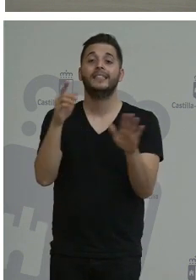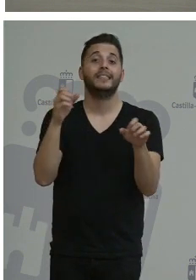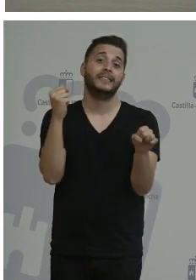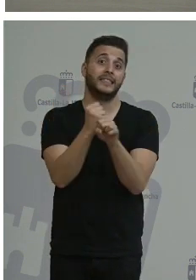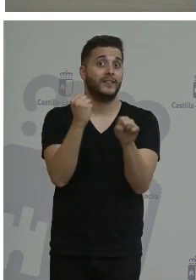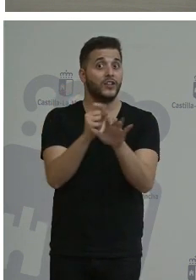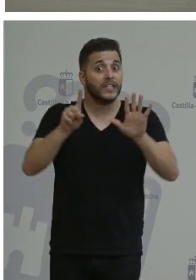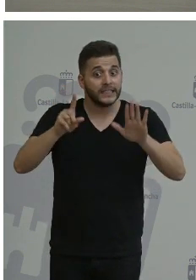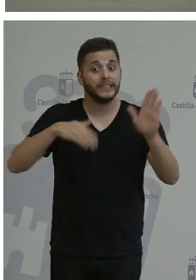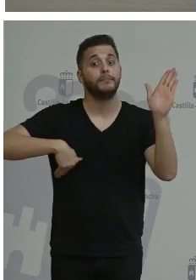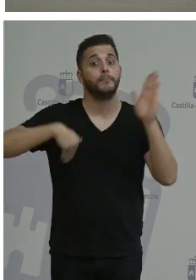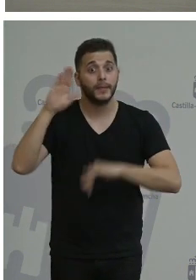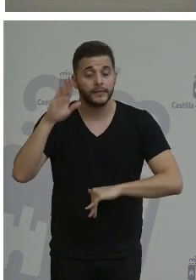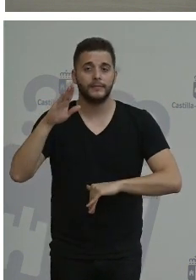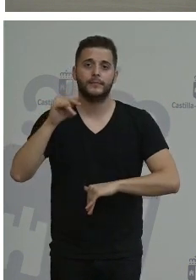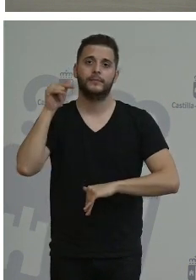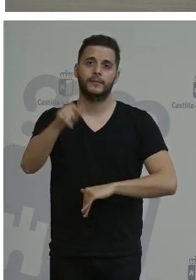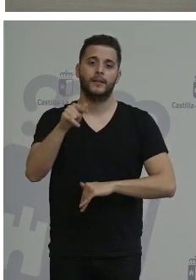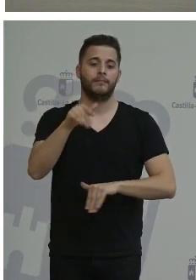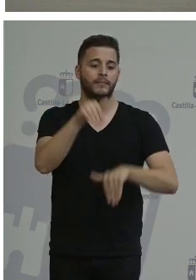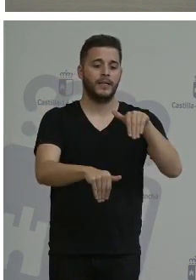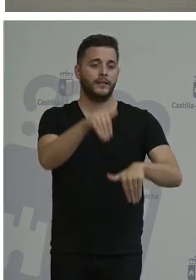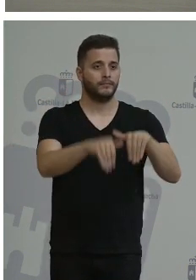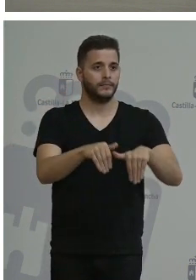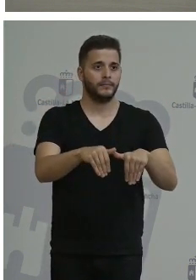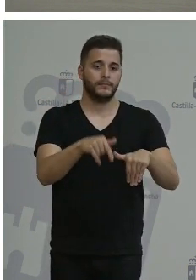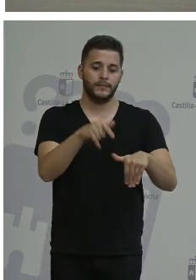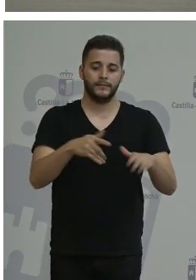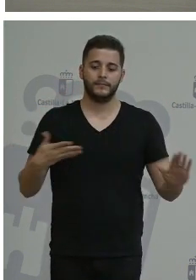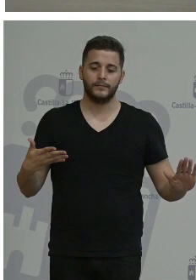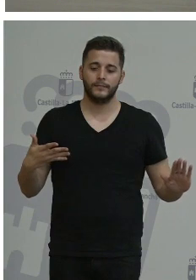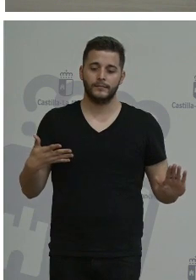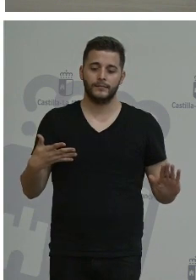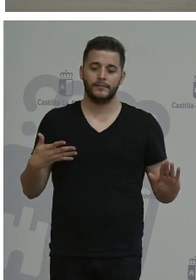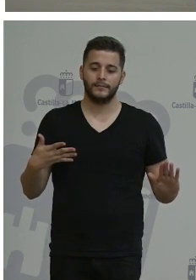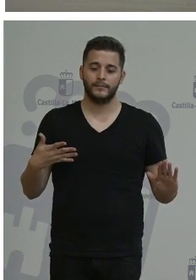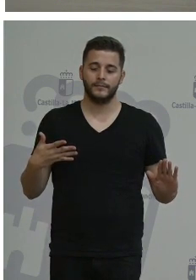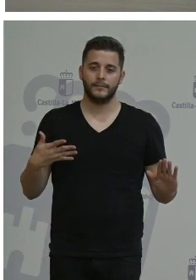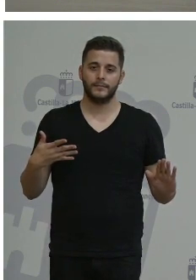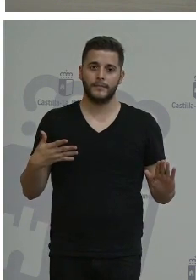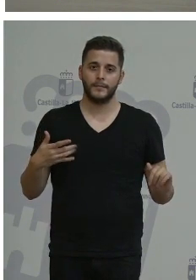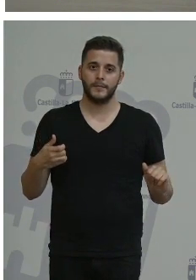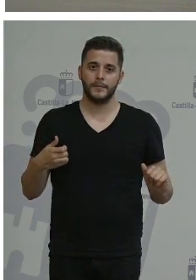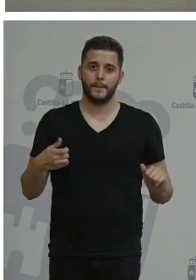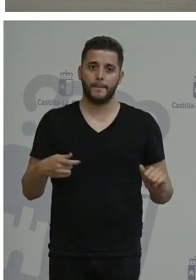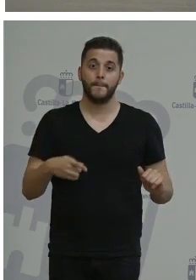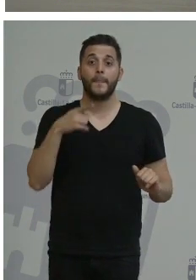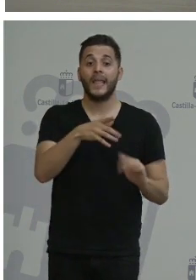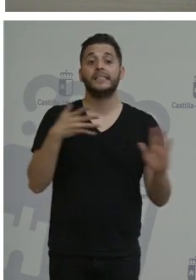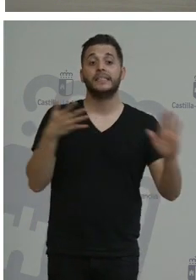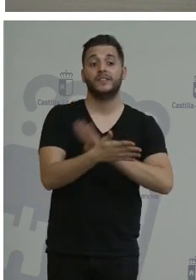hacemos elecciones que son lo que nos hacen que estemos estando